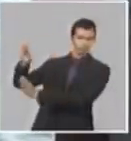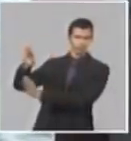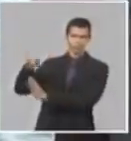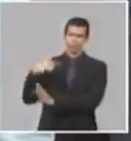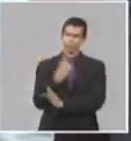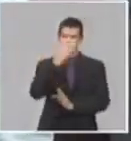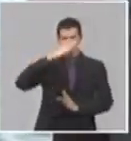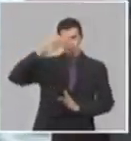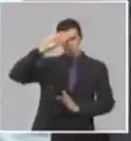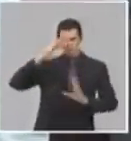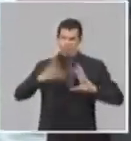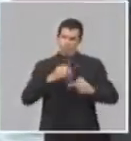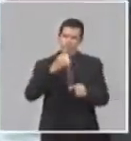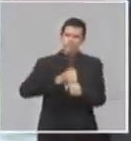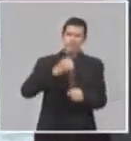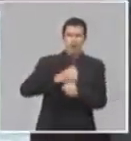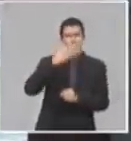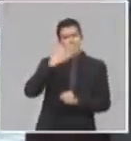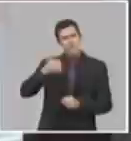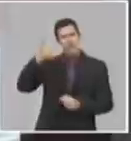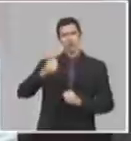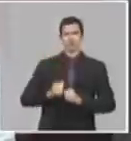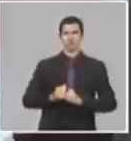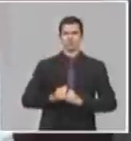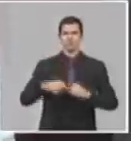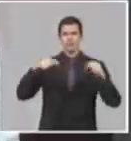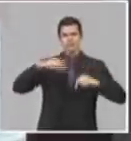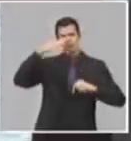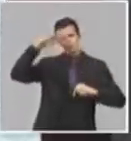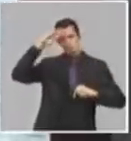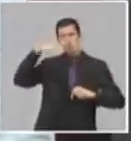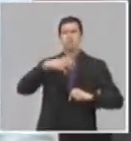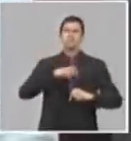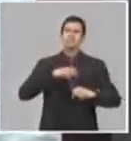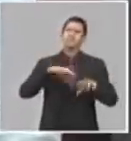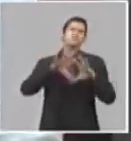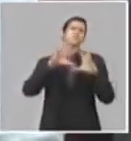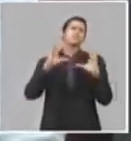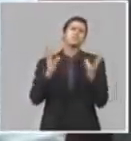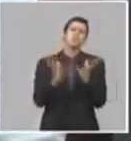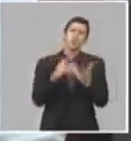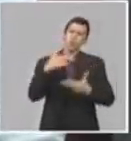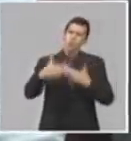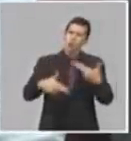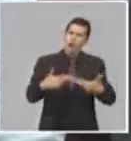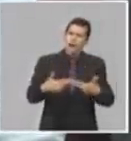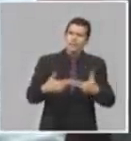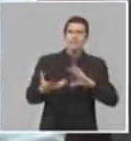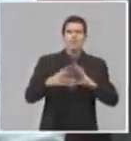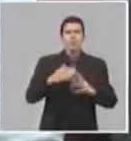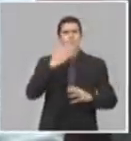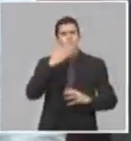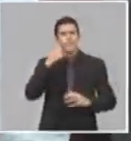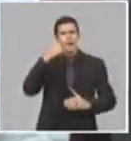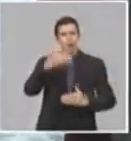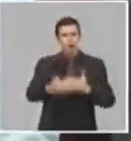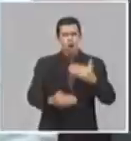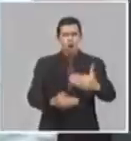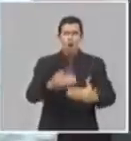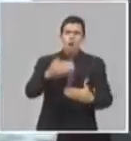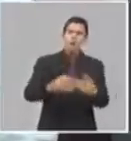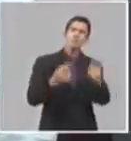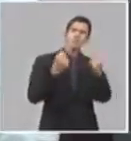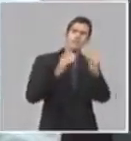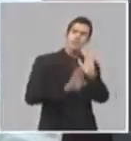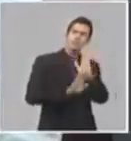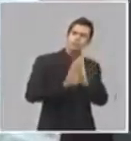organizaciones y la infraestructura necesaria para que tributen a la generación de esta estrategia, y lo que es aún más